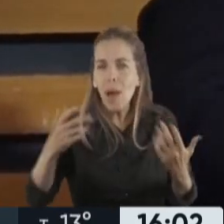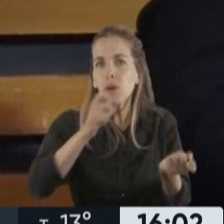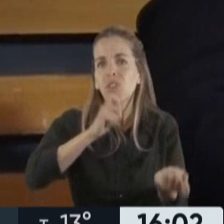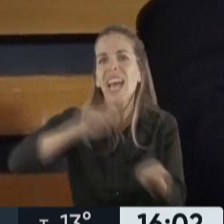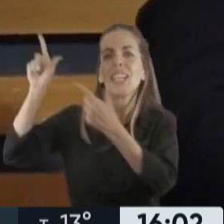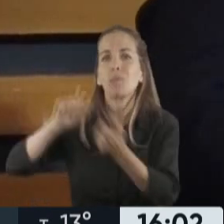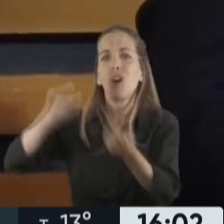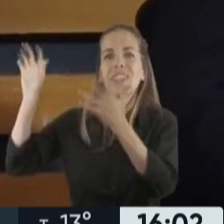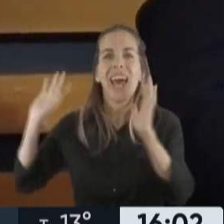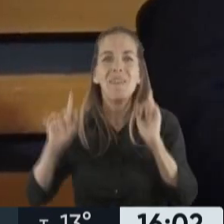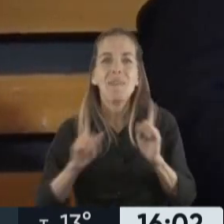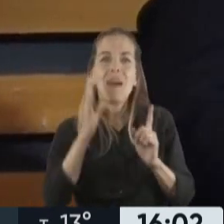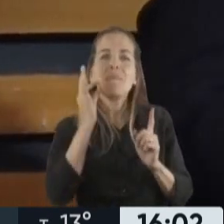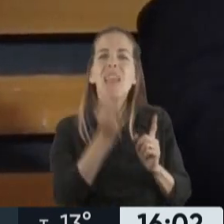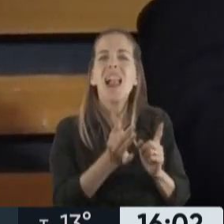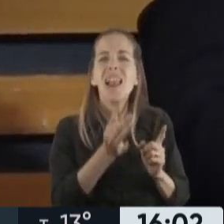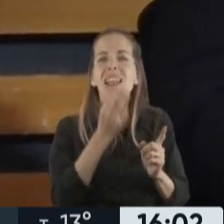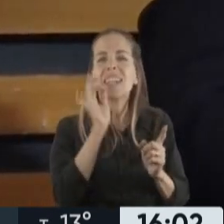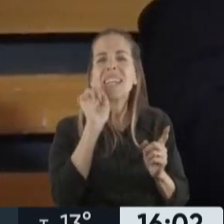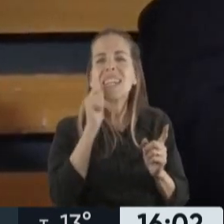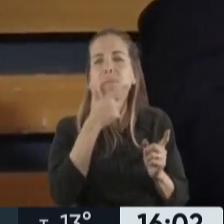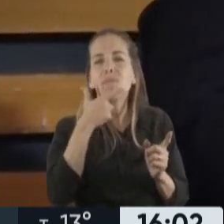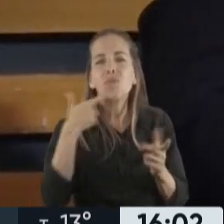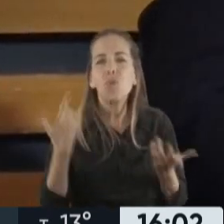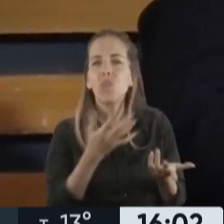exportar esa miel deliciosa que probé recién,